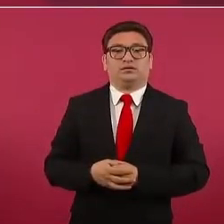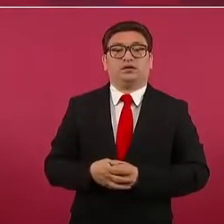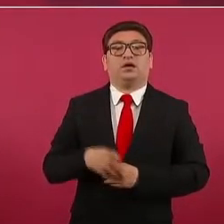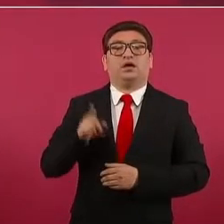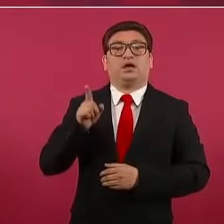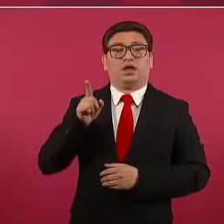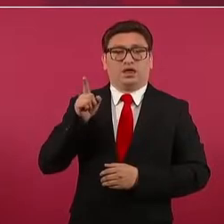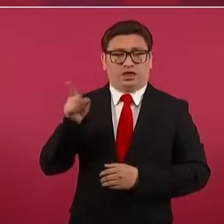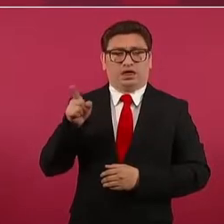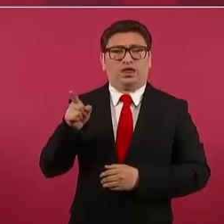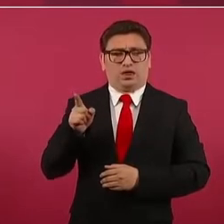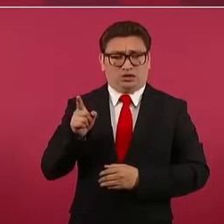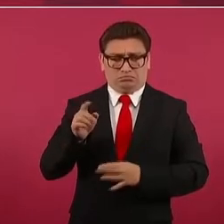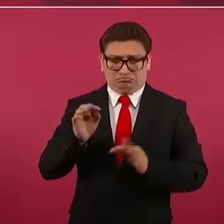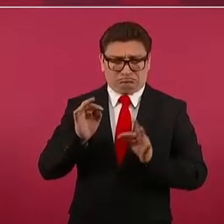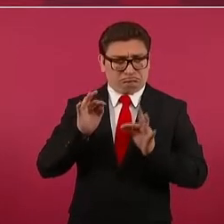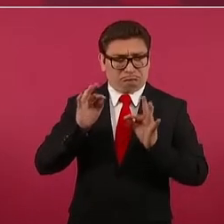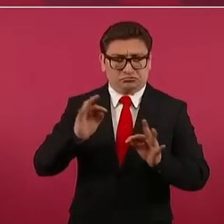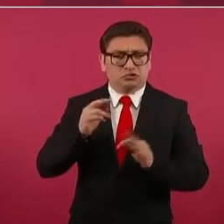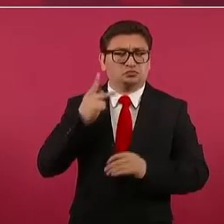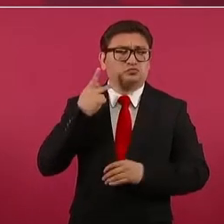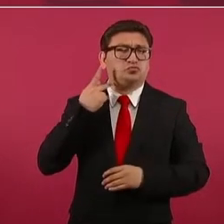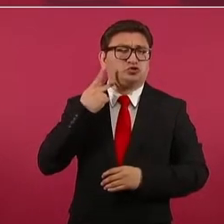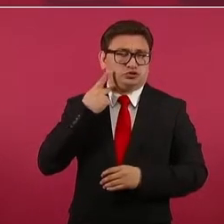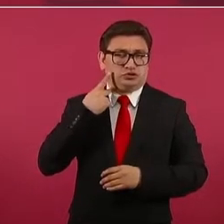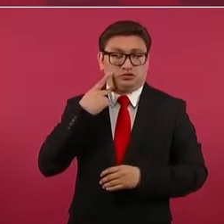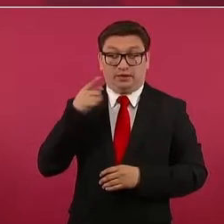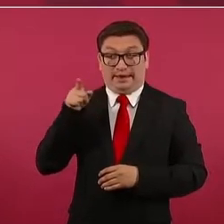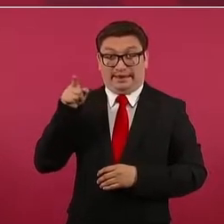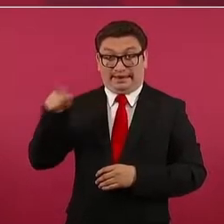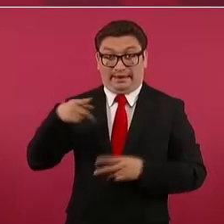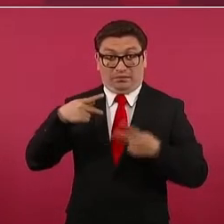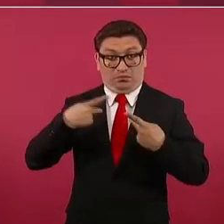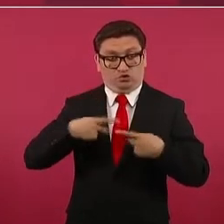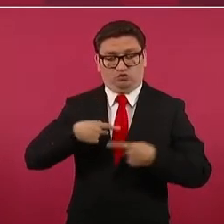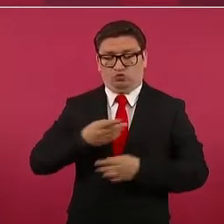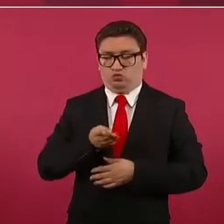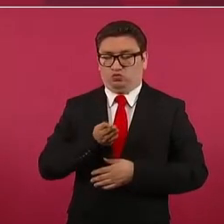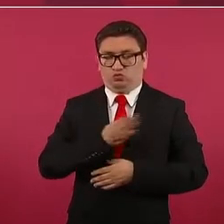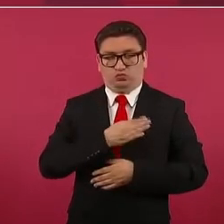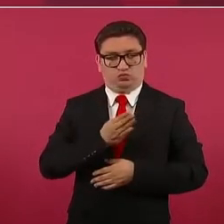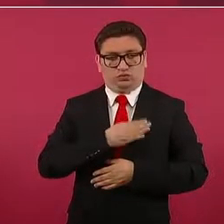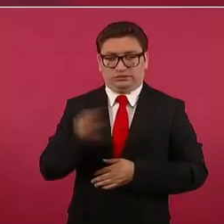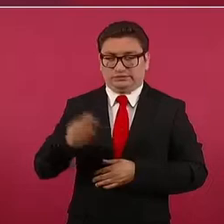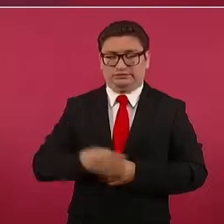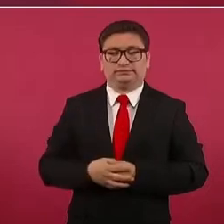buen político y un buen ser humano,